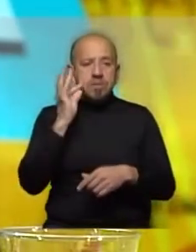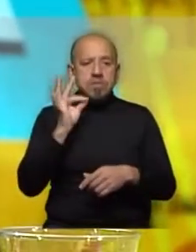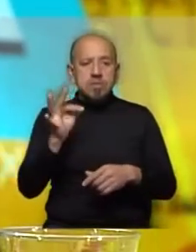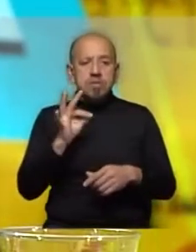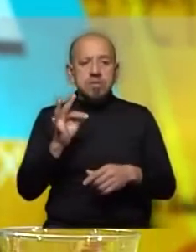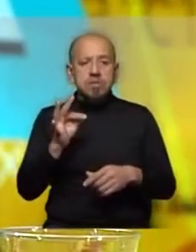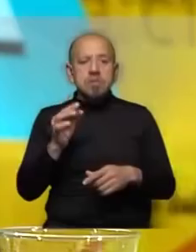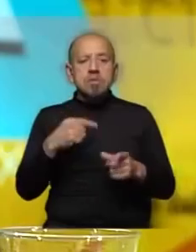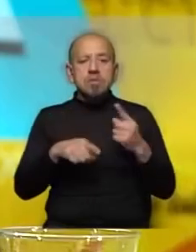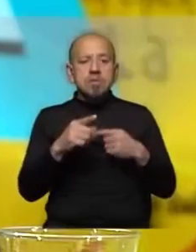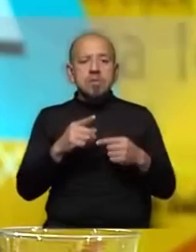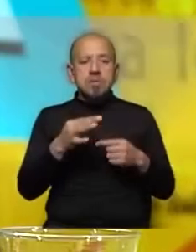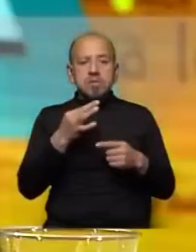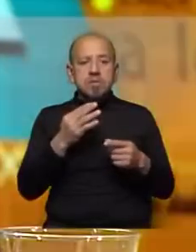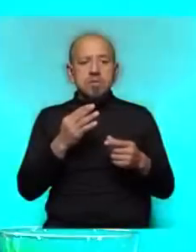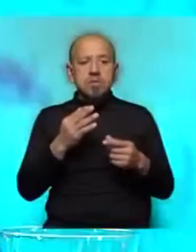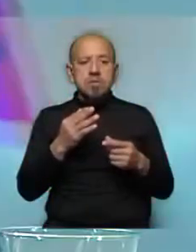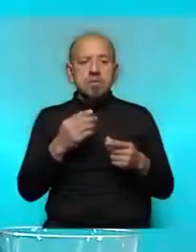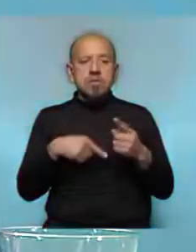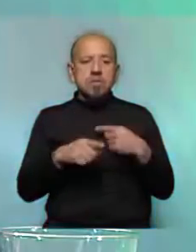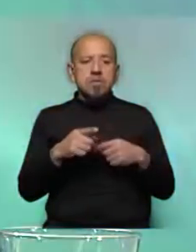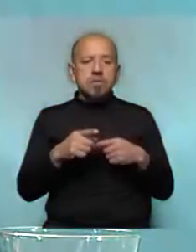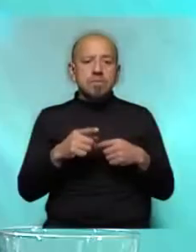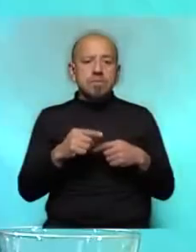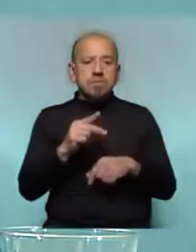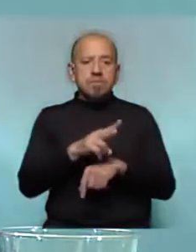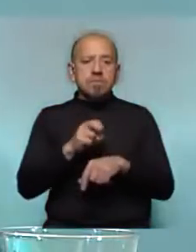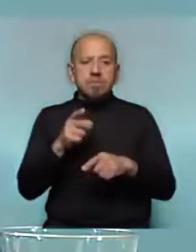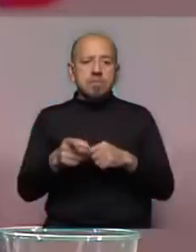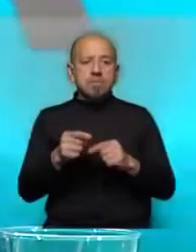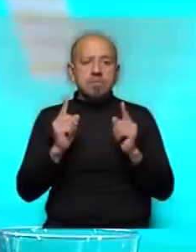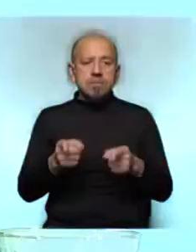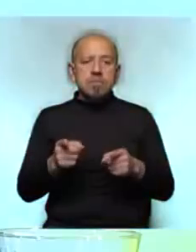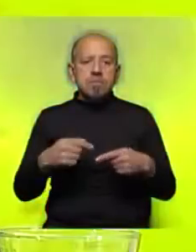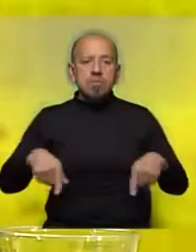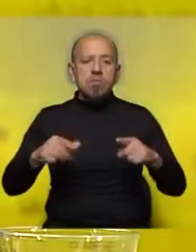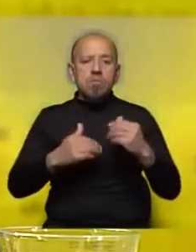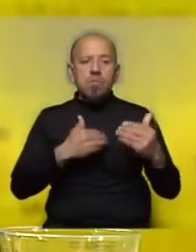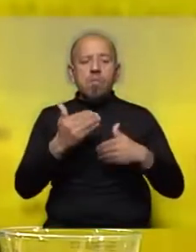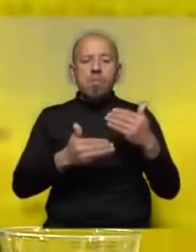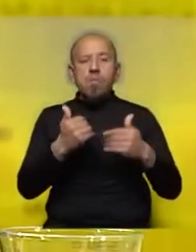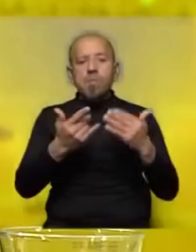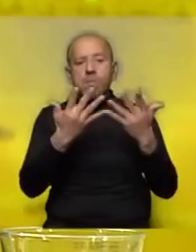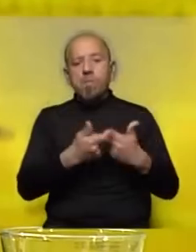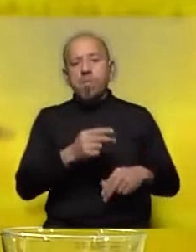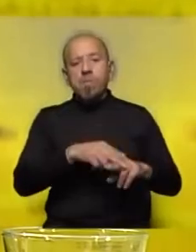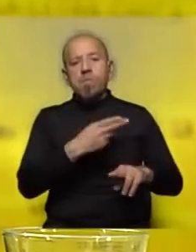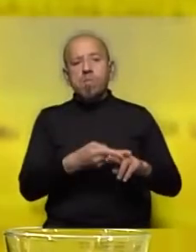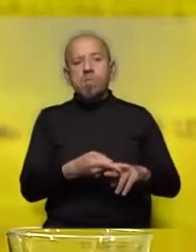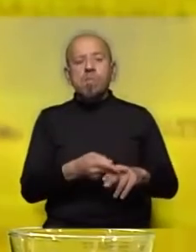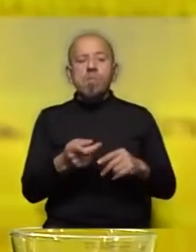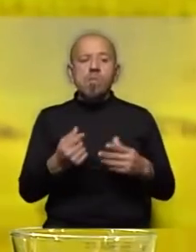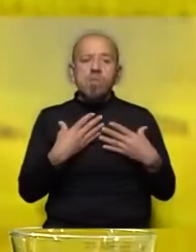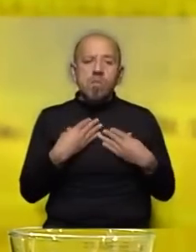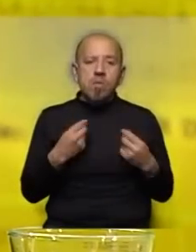que me dio y lo digo siempre me encantó ser fiscal Me encantó encabezar el proceso de la Reforma Me encantó lo